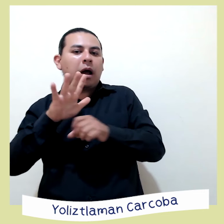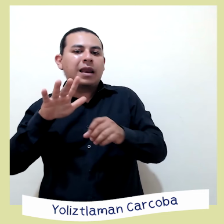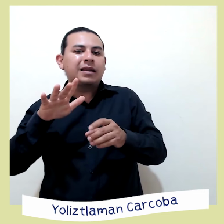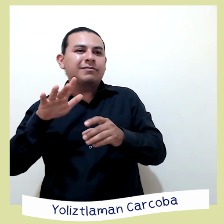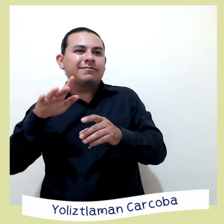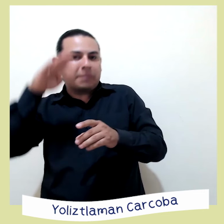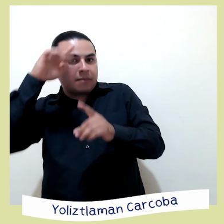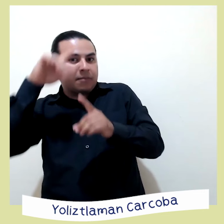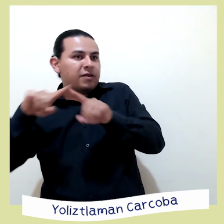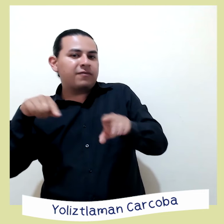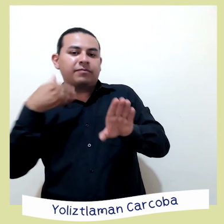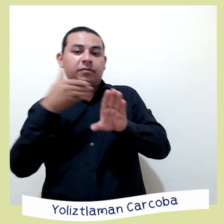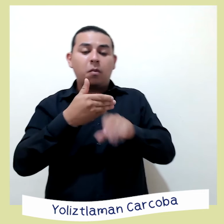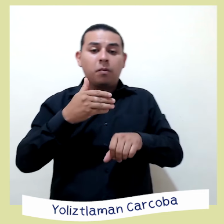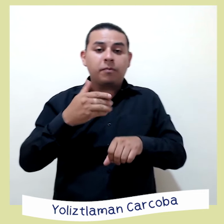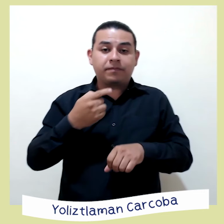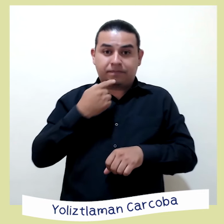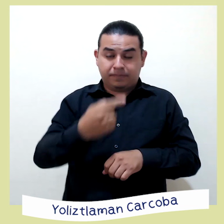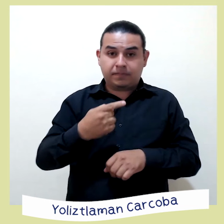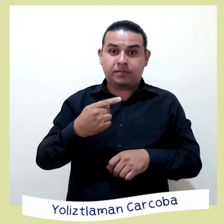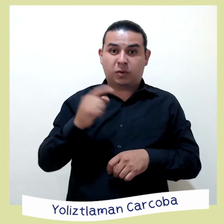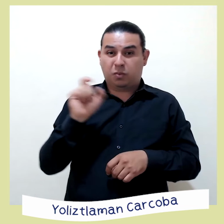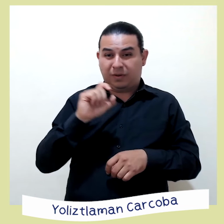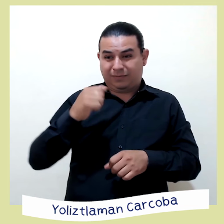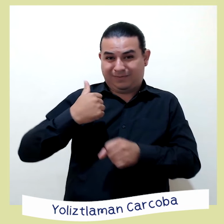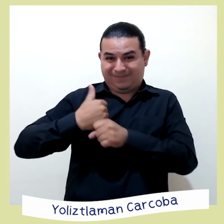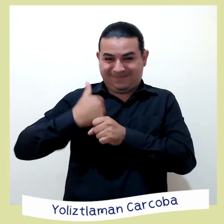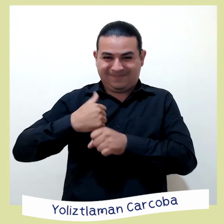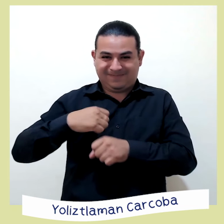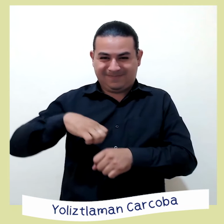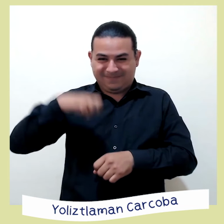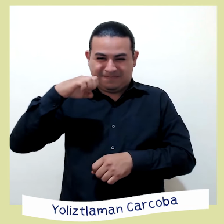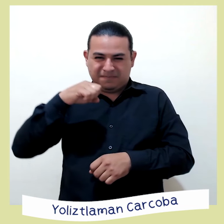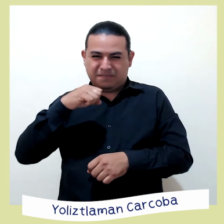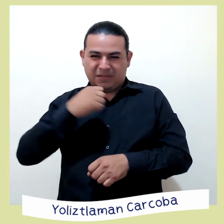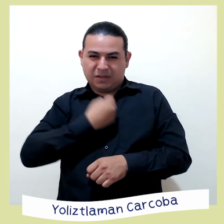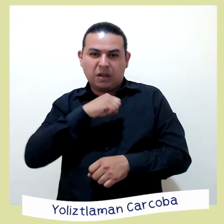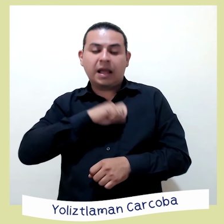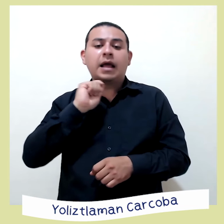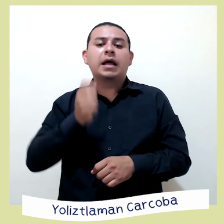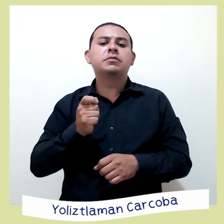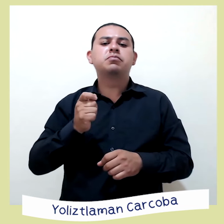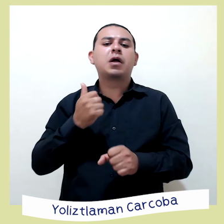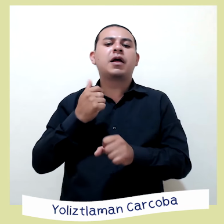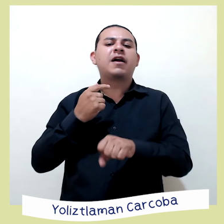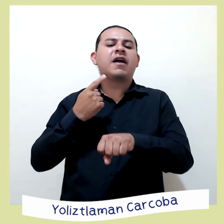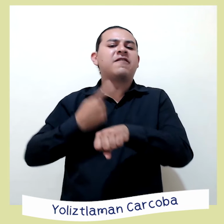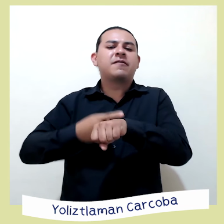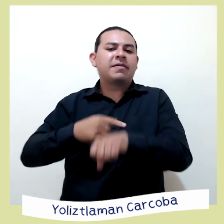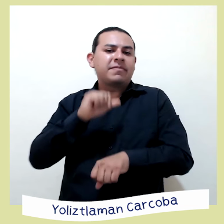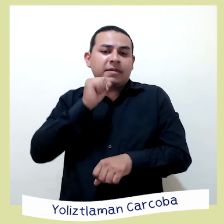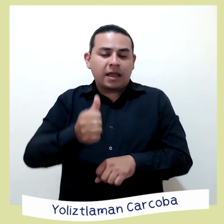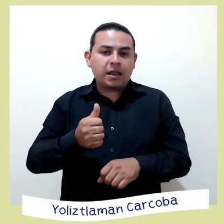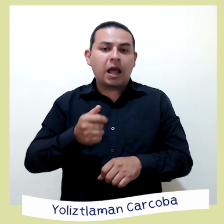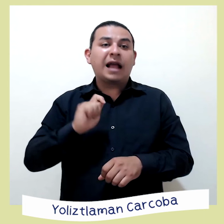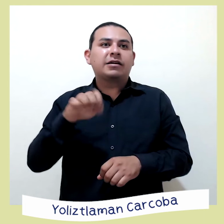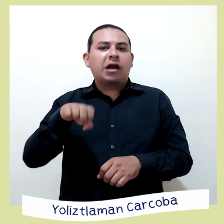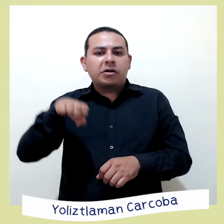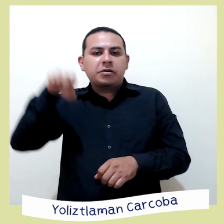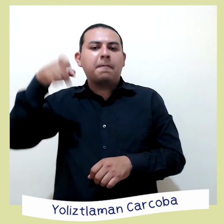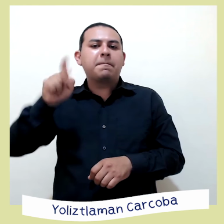salud y pensamos que es la ausencia total de enfermedad. ¿Y eso es posible